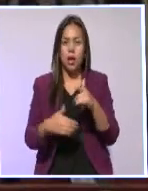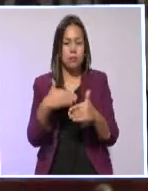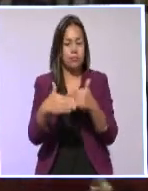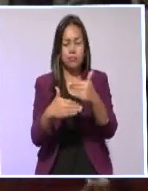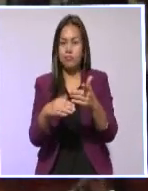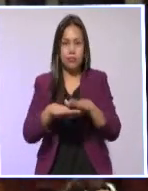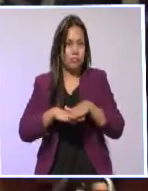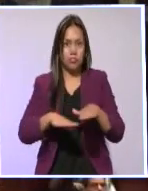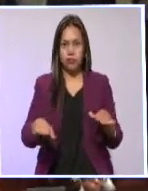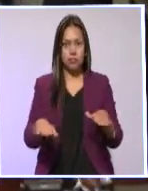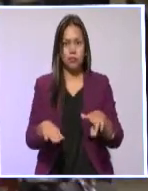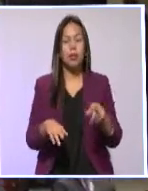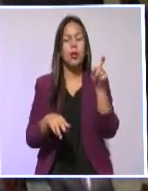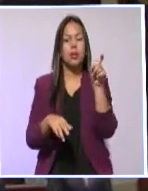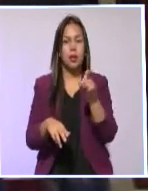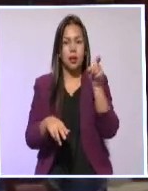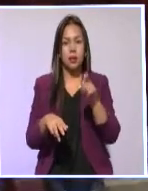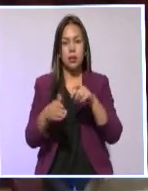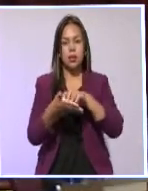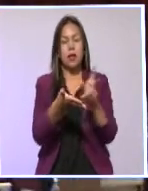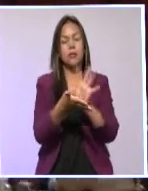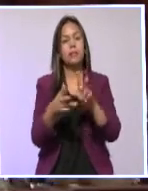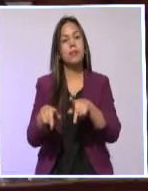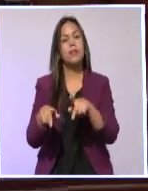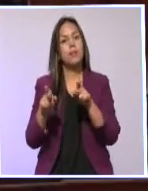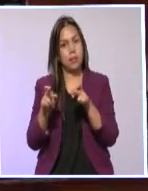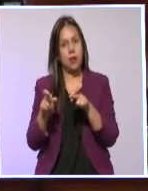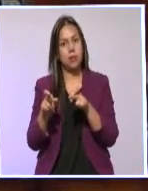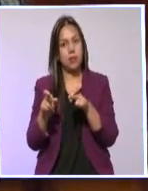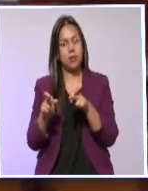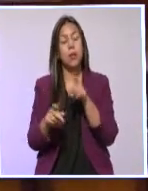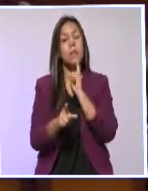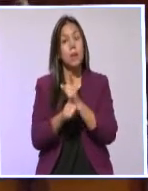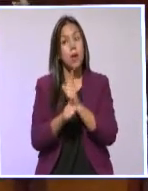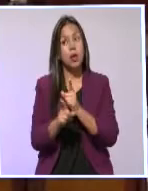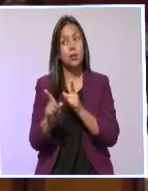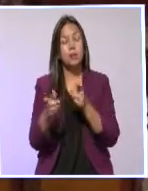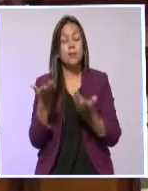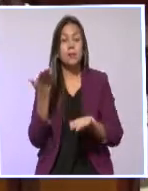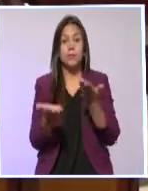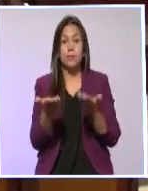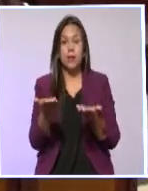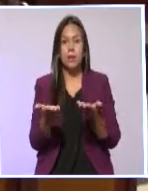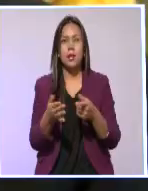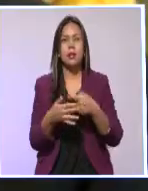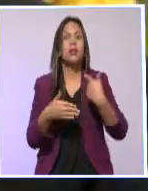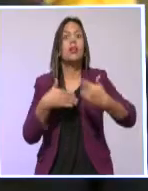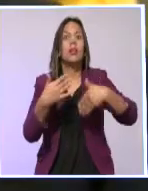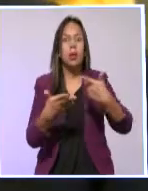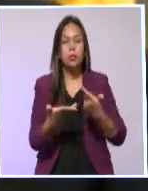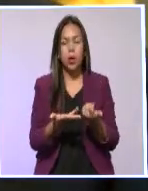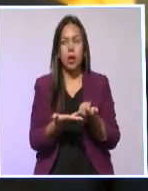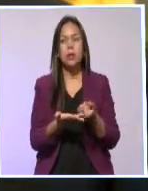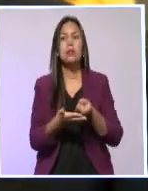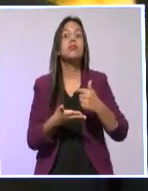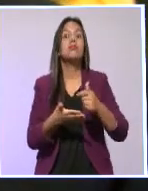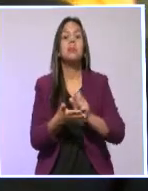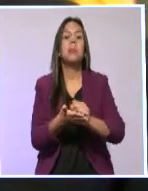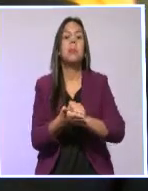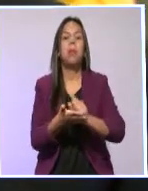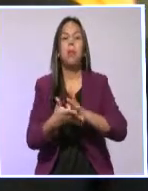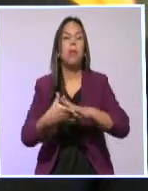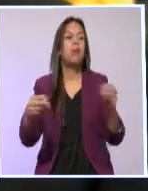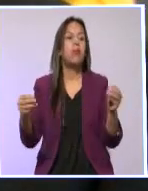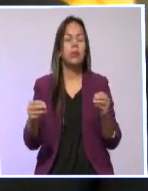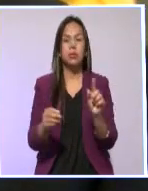es pertinente la autorización del legislativo, puesto que dice con ello se podría prevenir nulidades. Porque ya estamos en una instancia donde